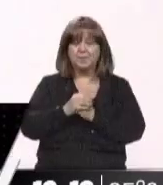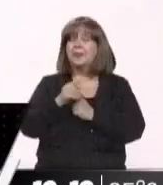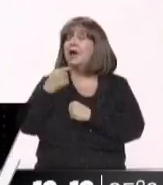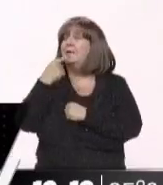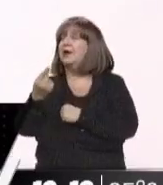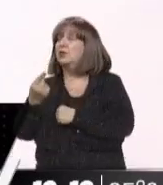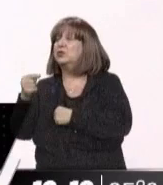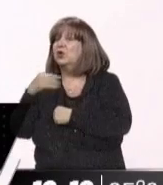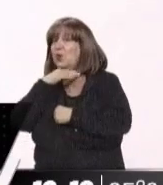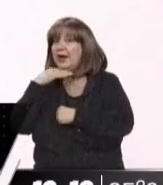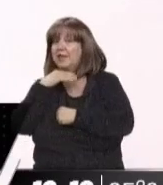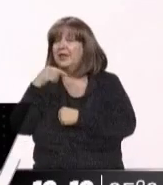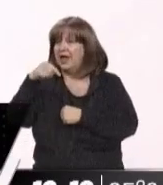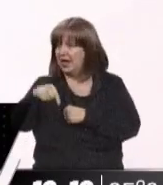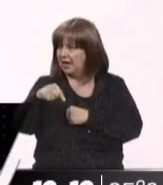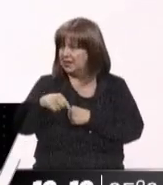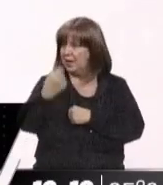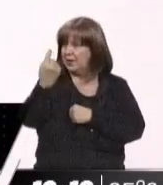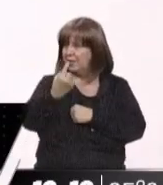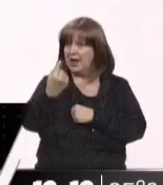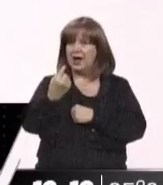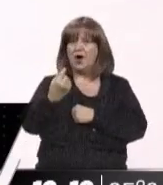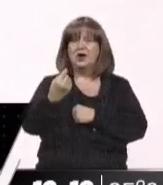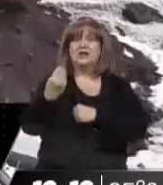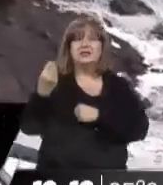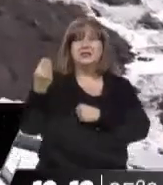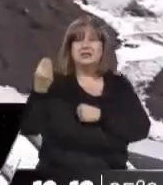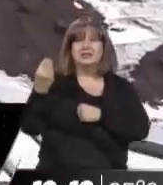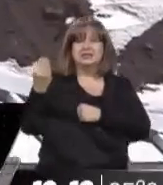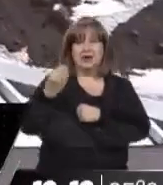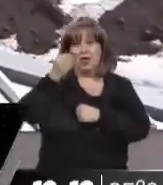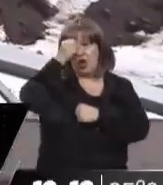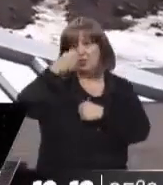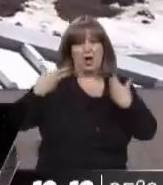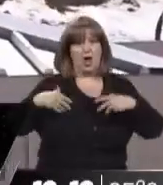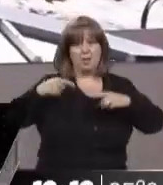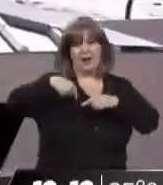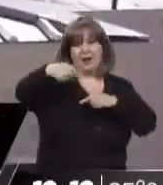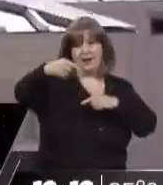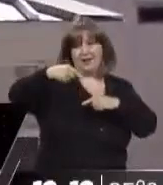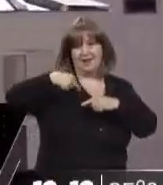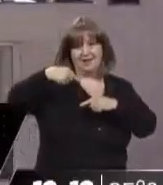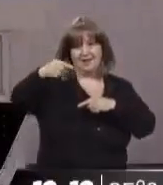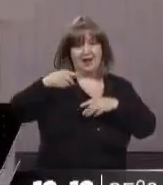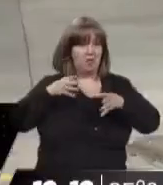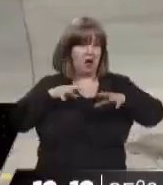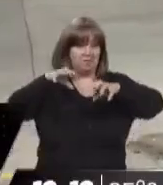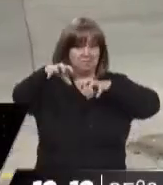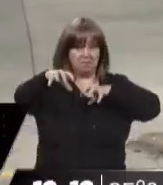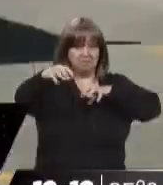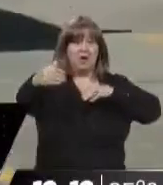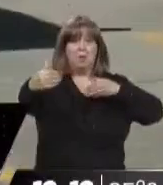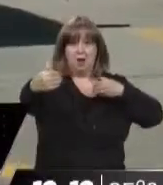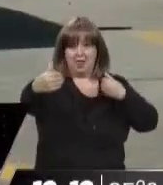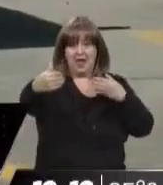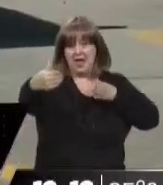les pregunto a los dos, este que está comenzando va a sí. ser el primero más normal entre Argentina y Chile, por lo menos desde Mendoza, después de la pandemia. O sea,